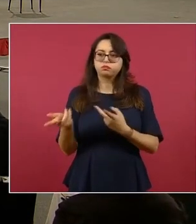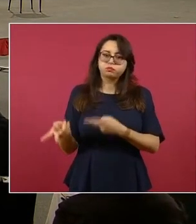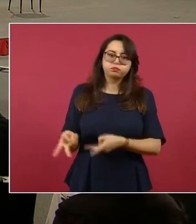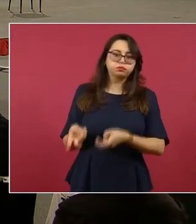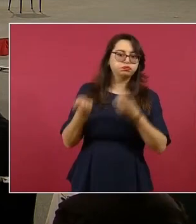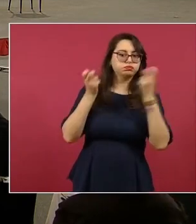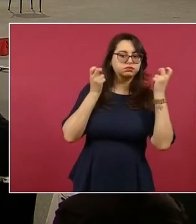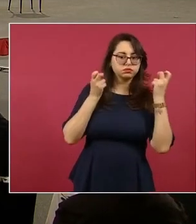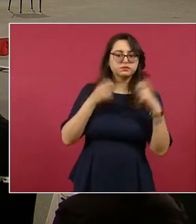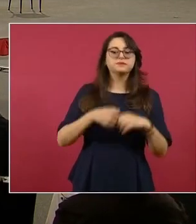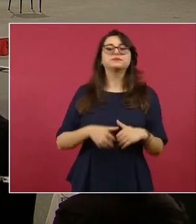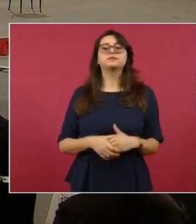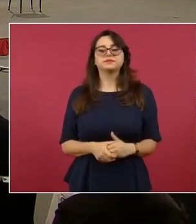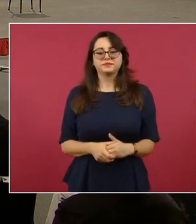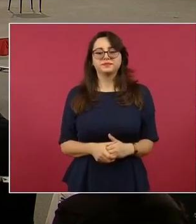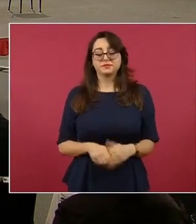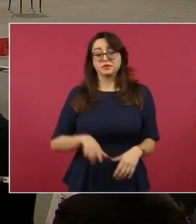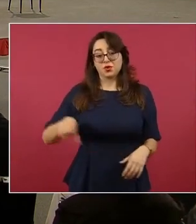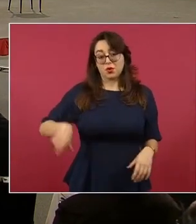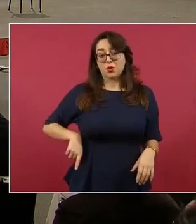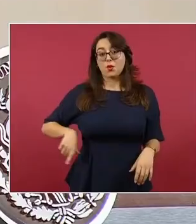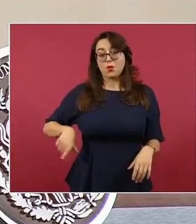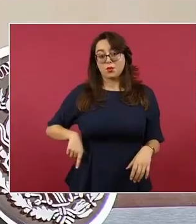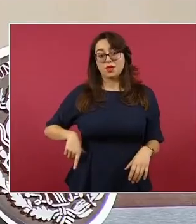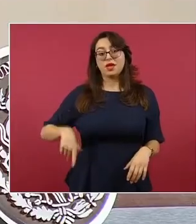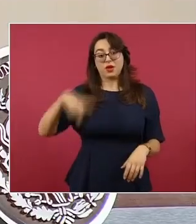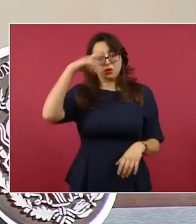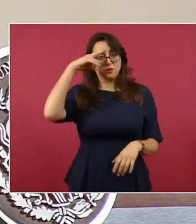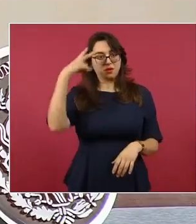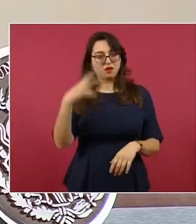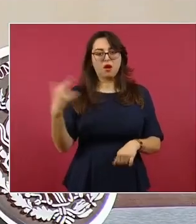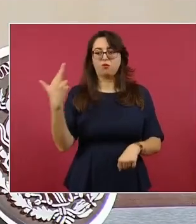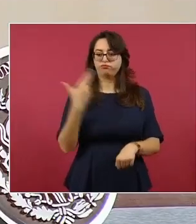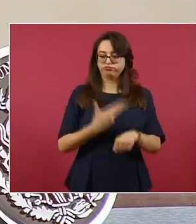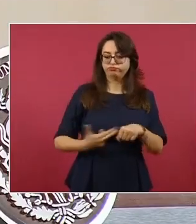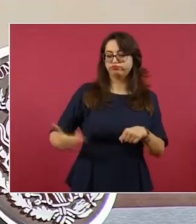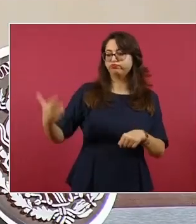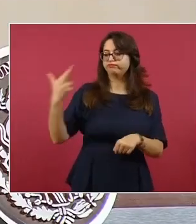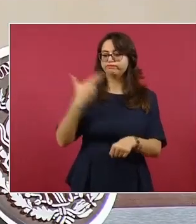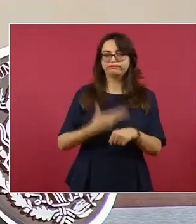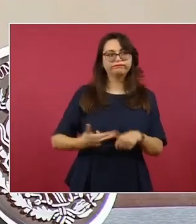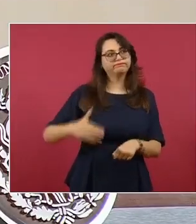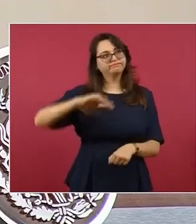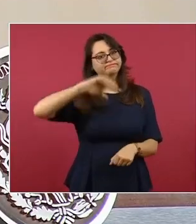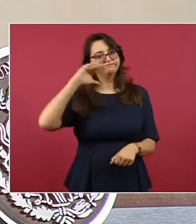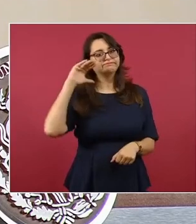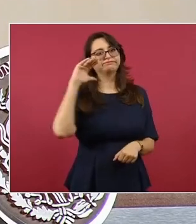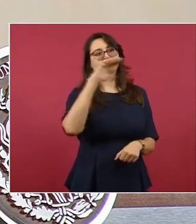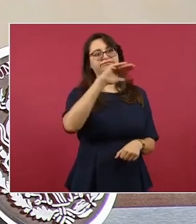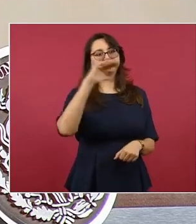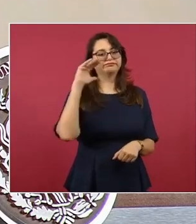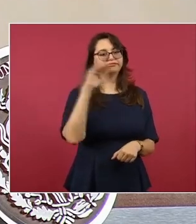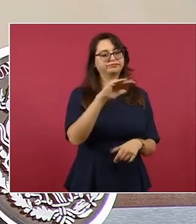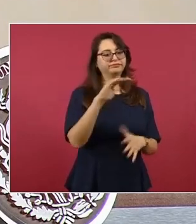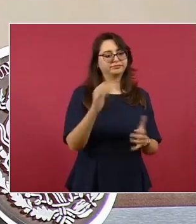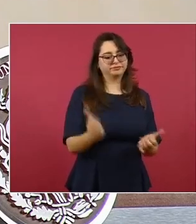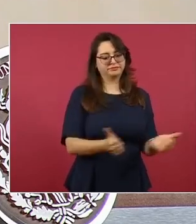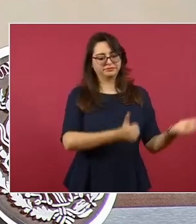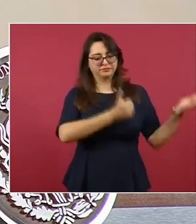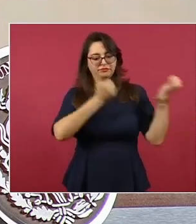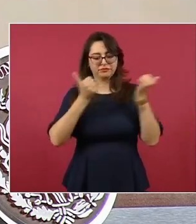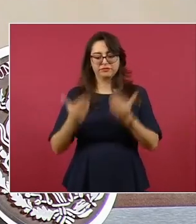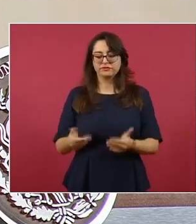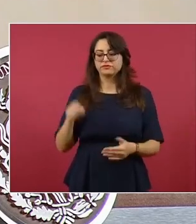del gobierno mexicano, esta pieza, Tesoro Nacional, ha regresado a nuestro país y tras un periodo de